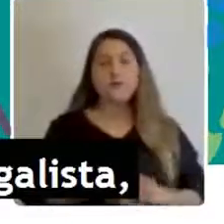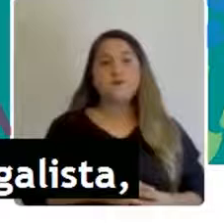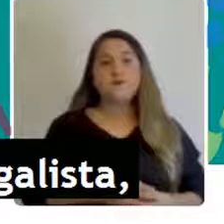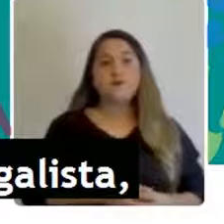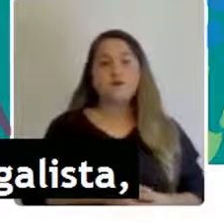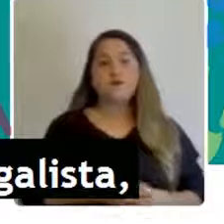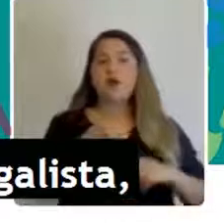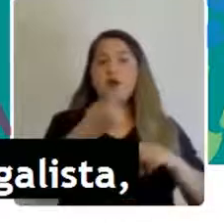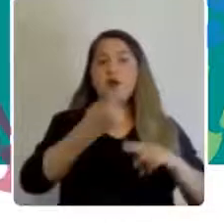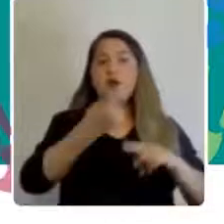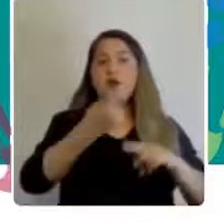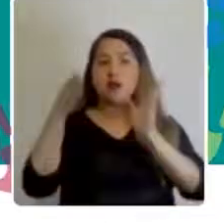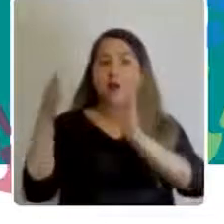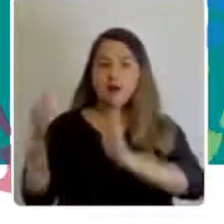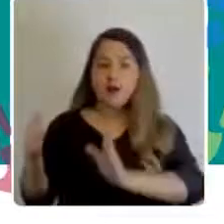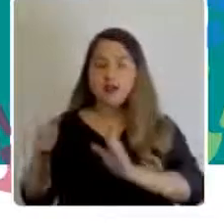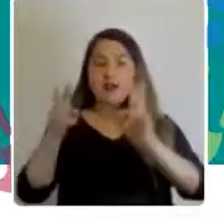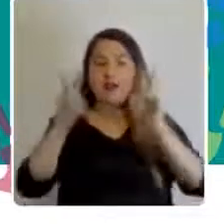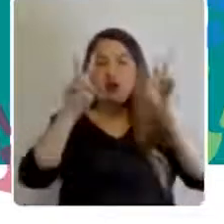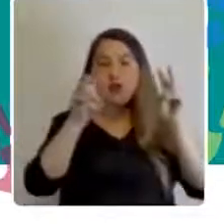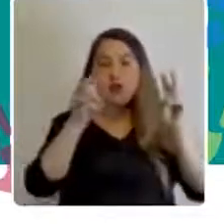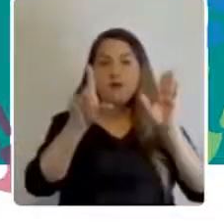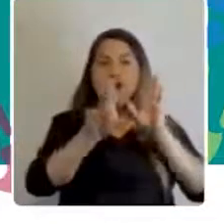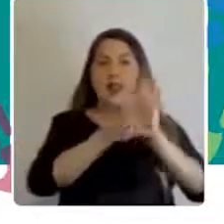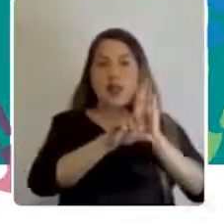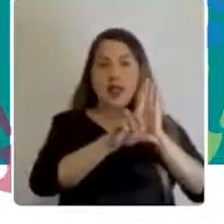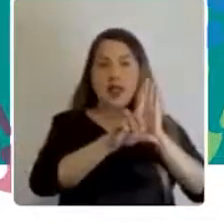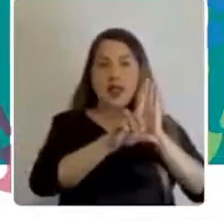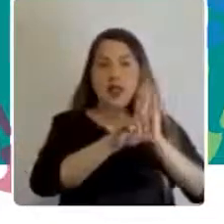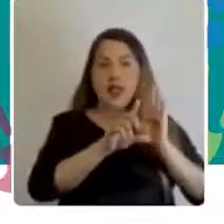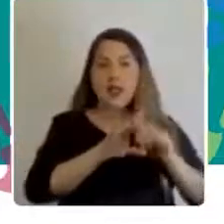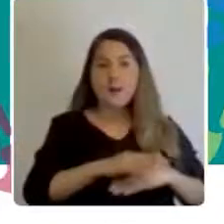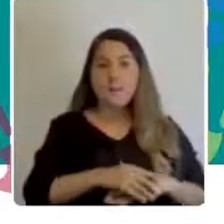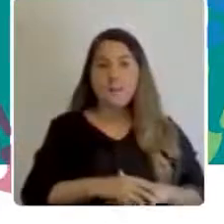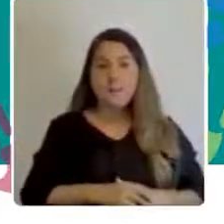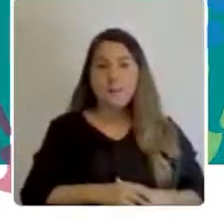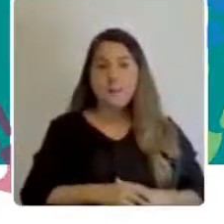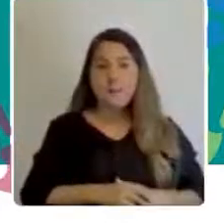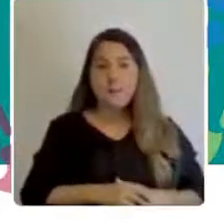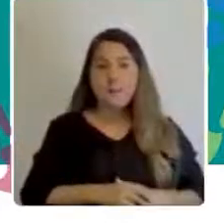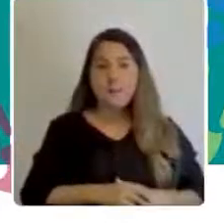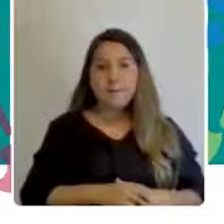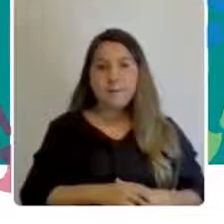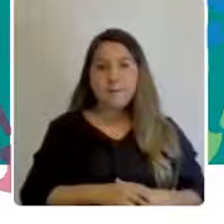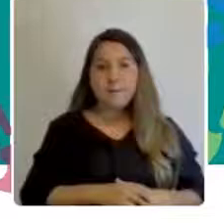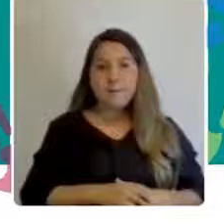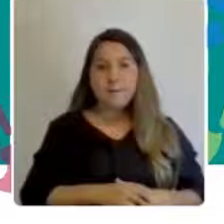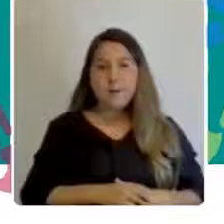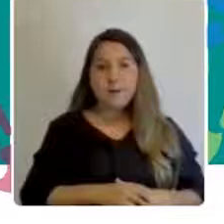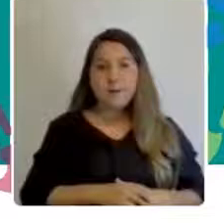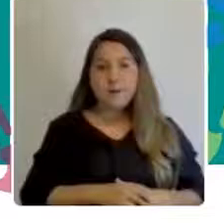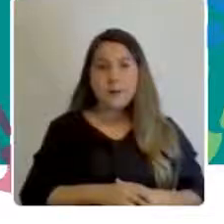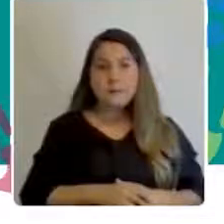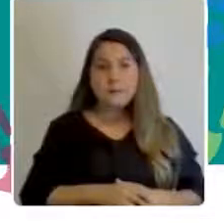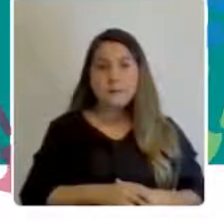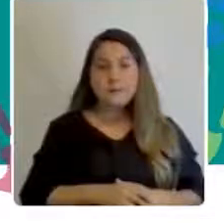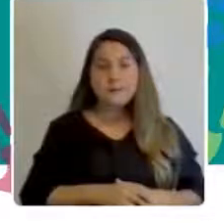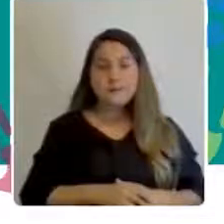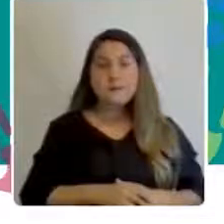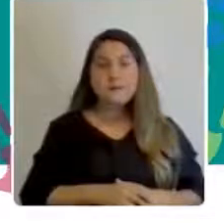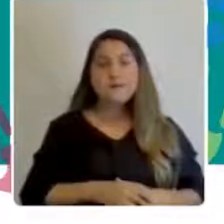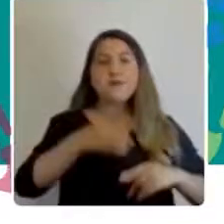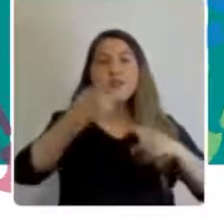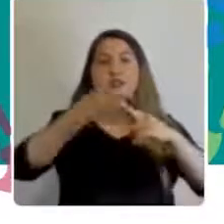de un punto de vista legalista, sí es importante tener en cuenta que de una otra forma la ley ordena